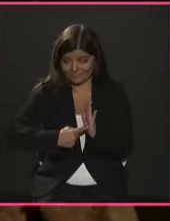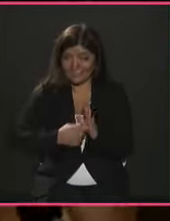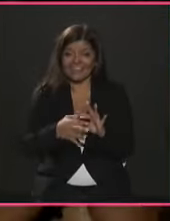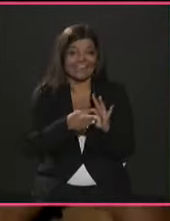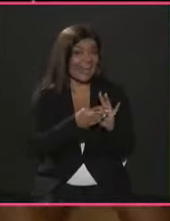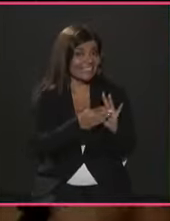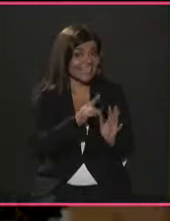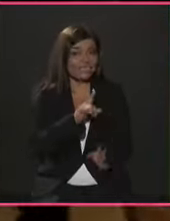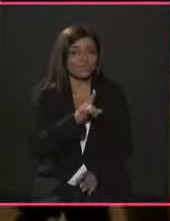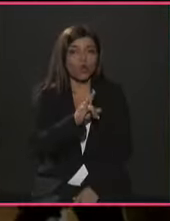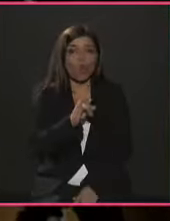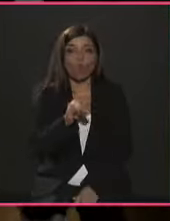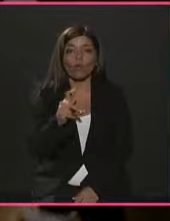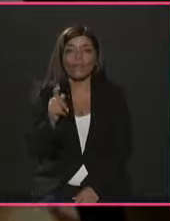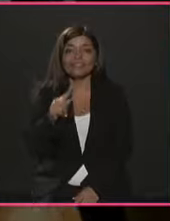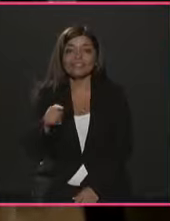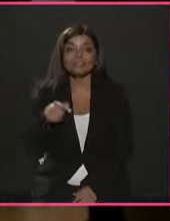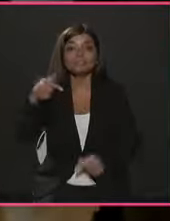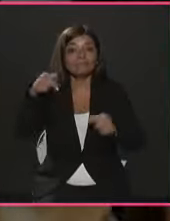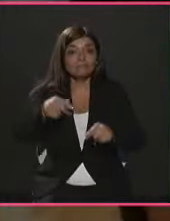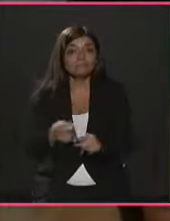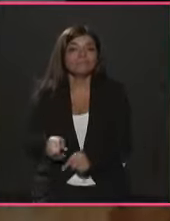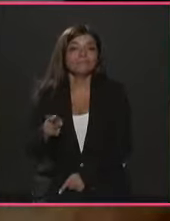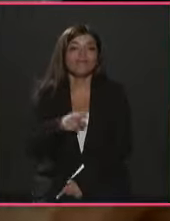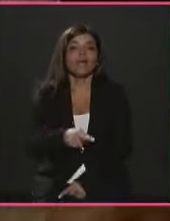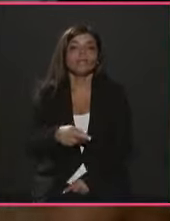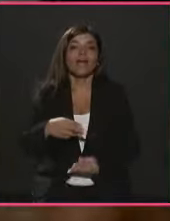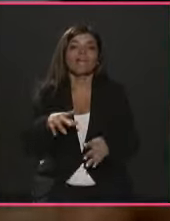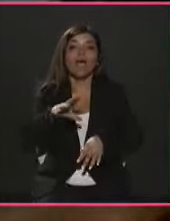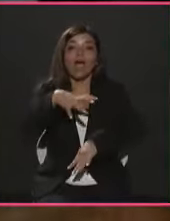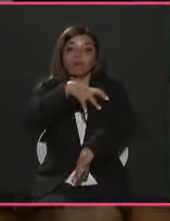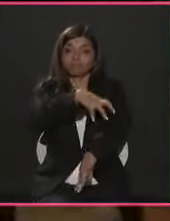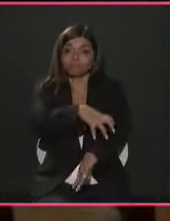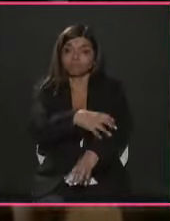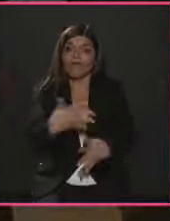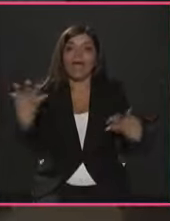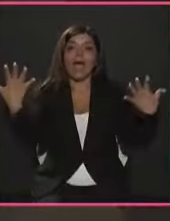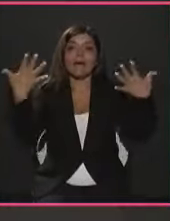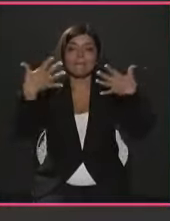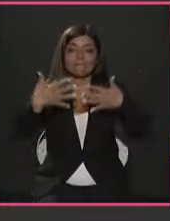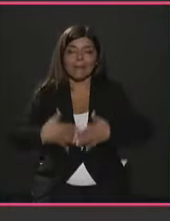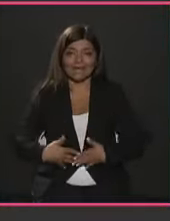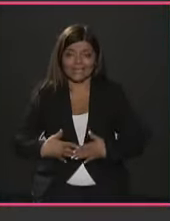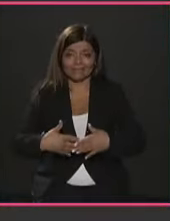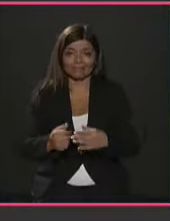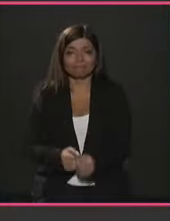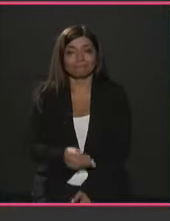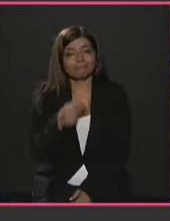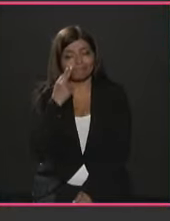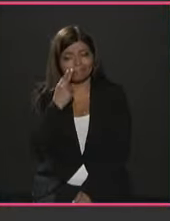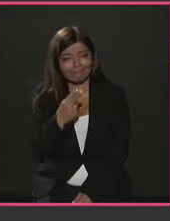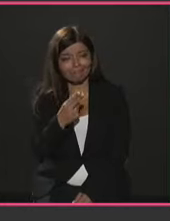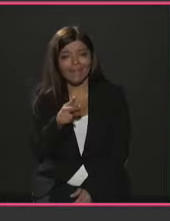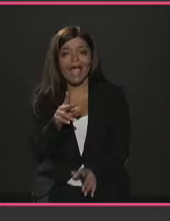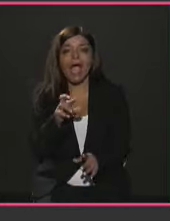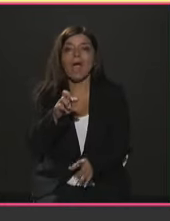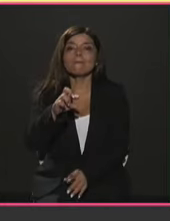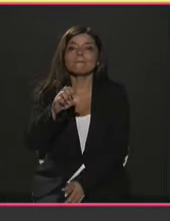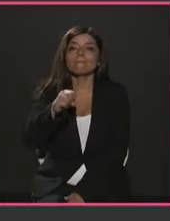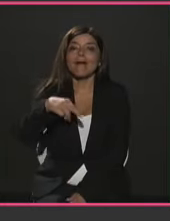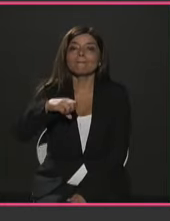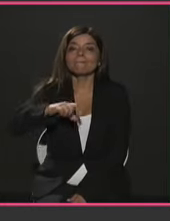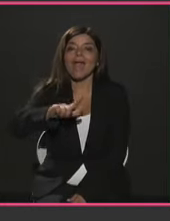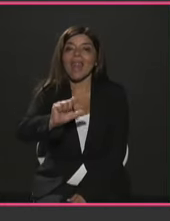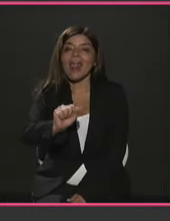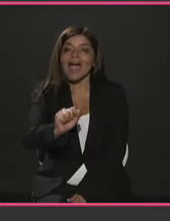Lucas y ahora sí vamos a retomar el contacto con Magallanes que quedó pendiente ahora Supongo que pamela San báñez nos